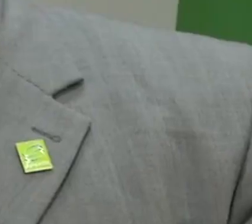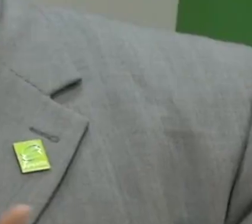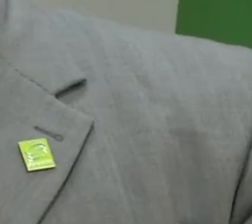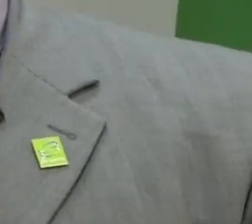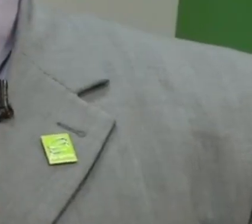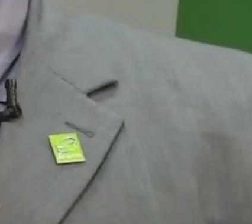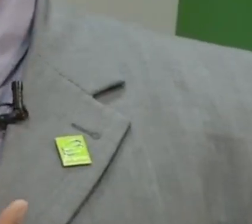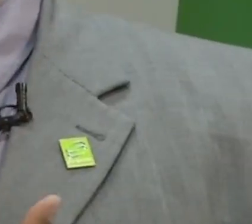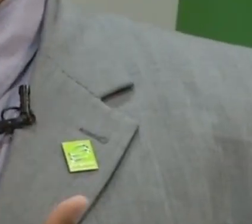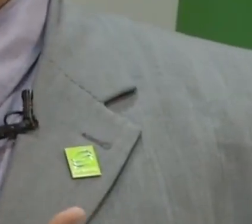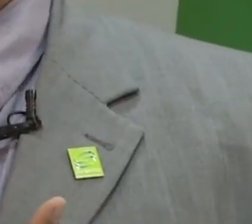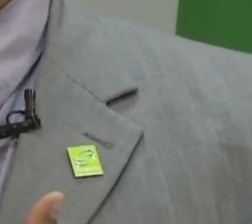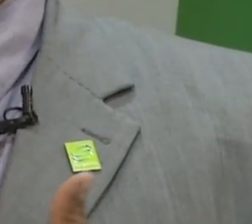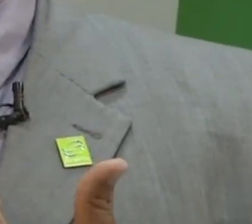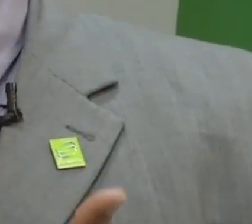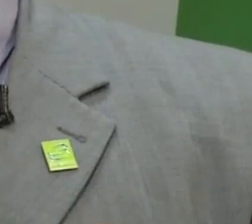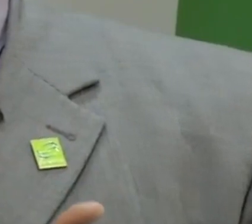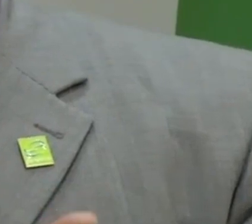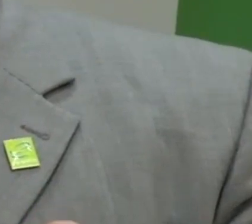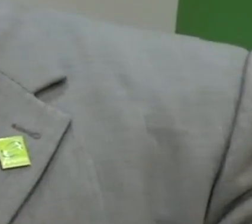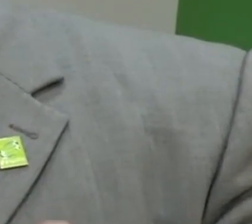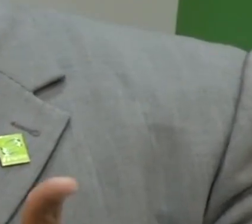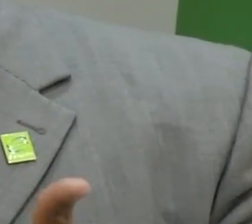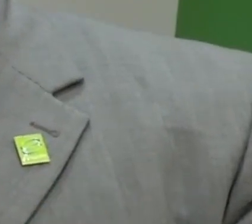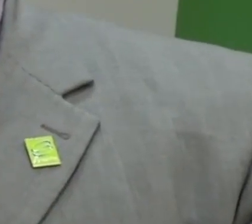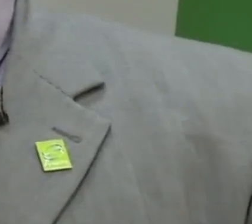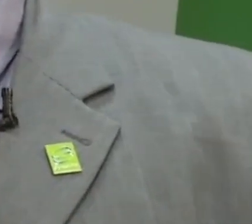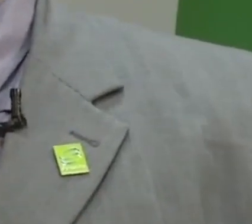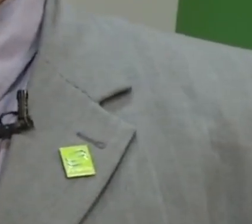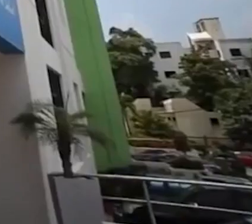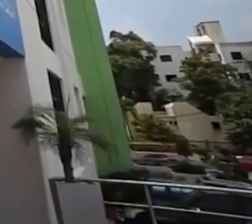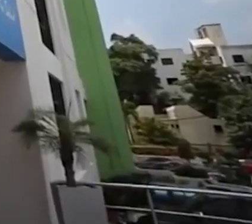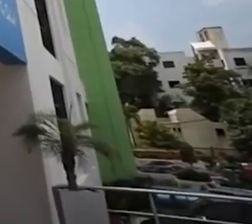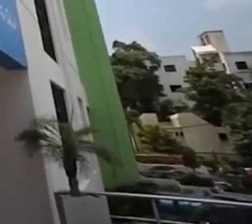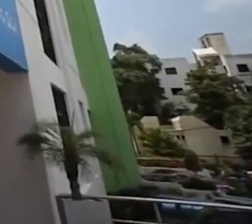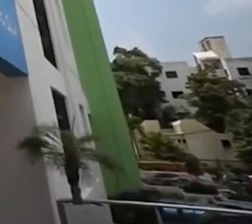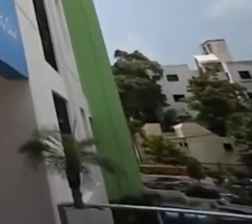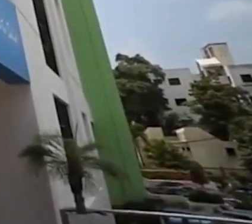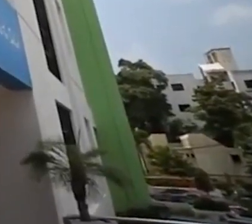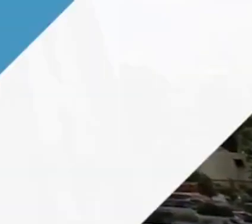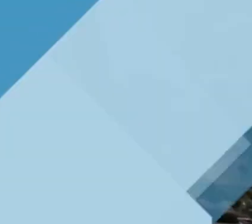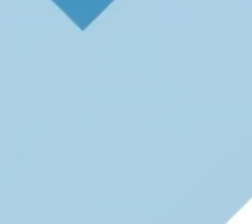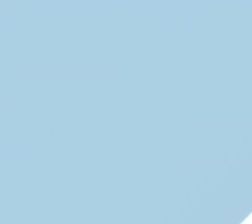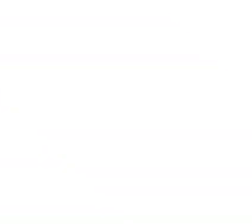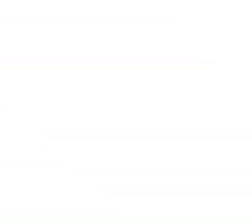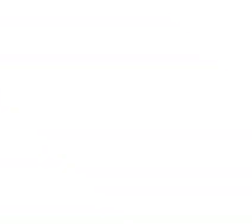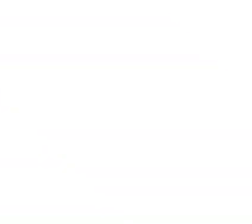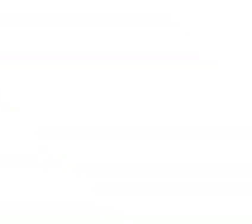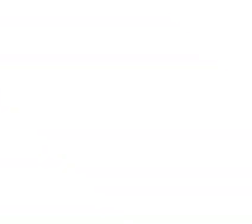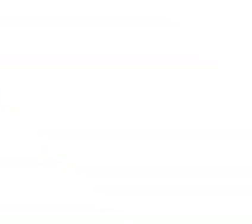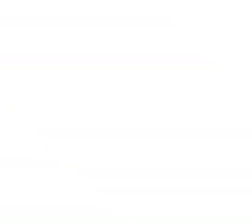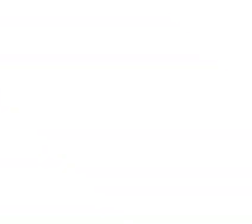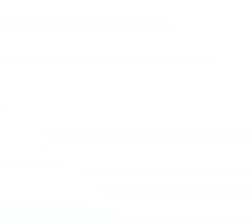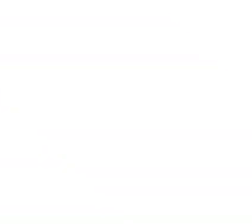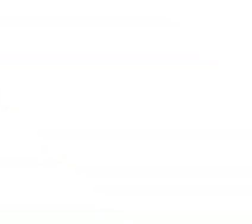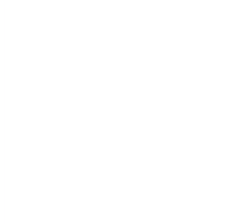y obviamente eso ha sido un logro de política social del actual gobierno dominicano.